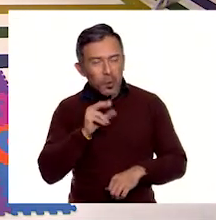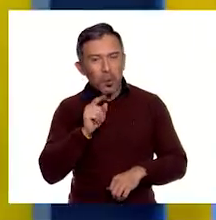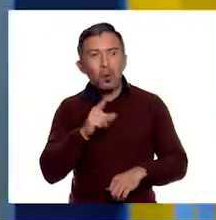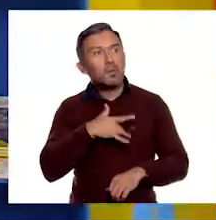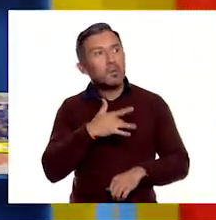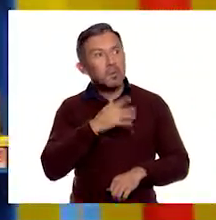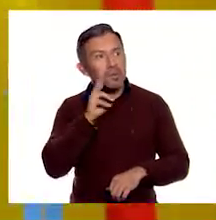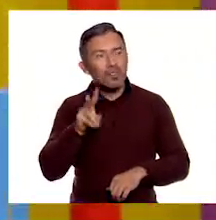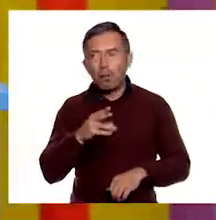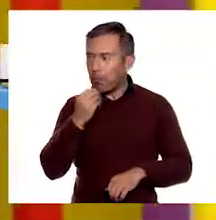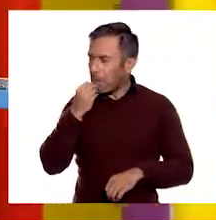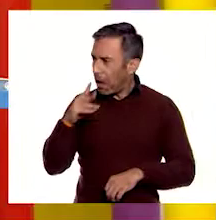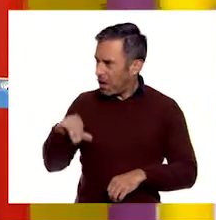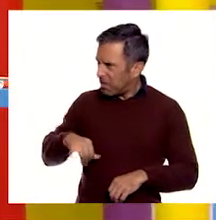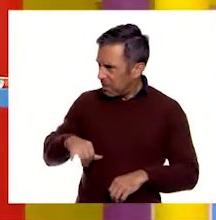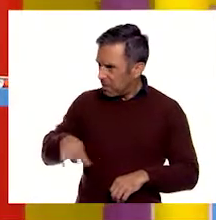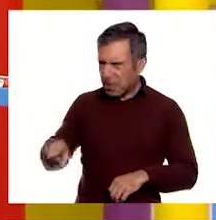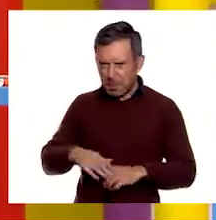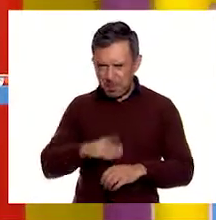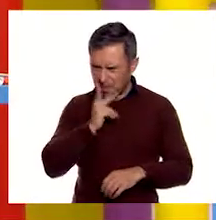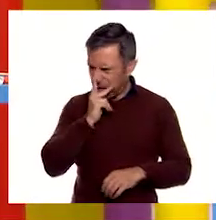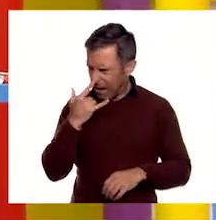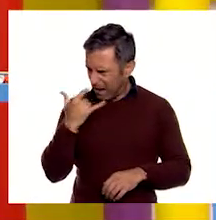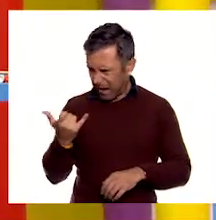Qué interesante. ¿Y cómo tiene el nombre? ¿Es tau qué?